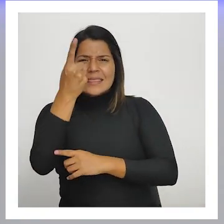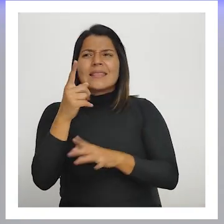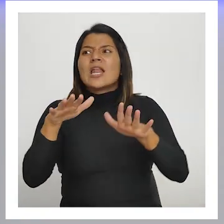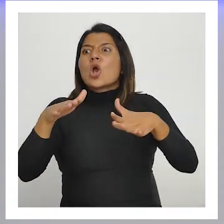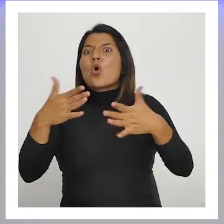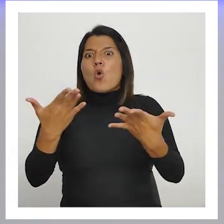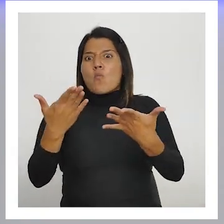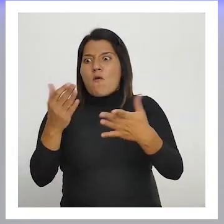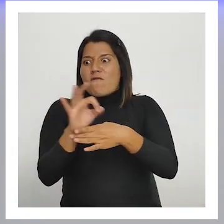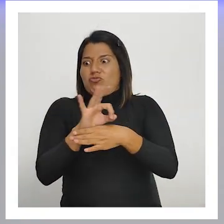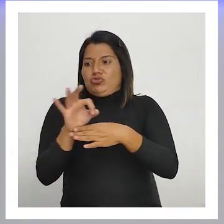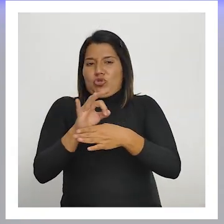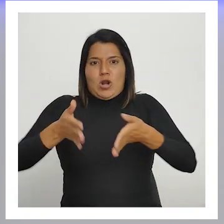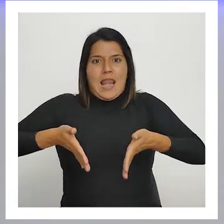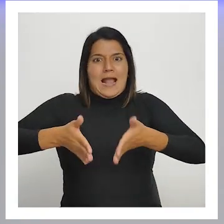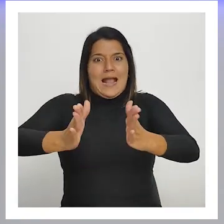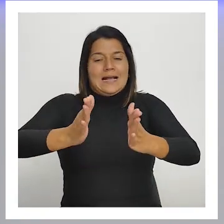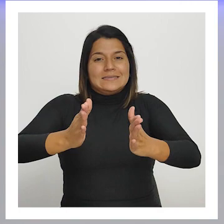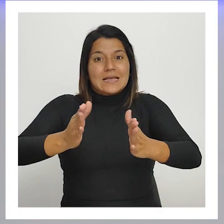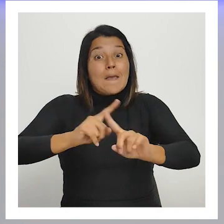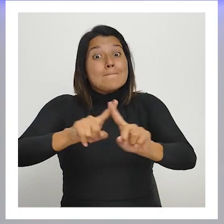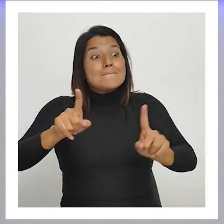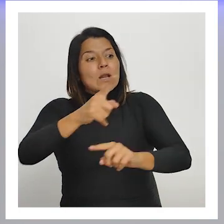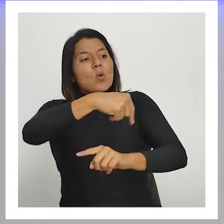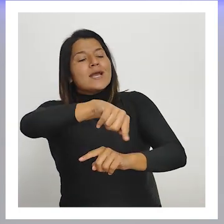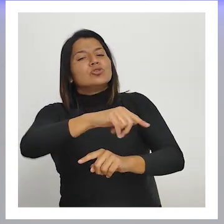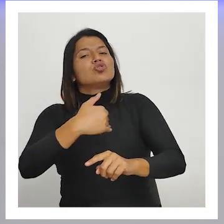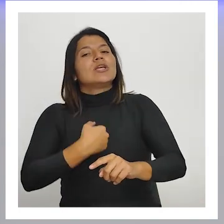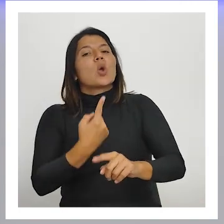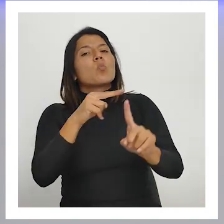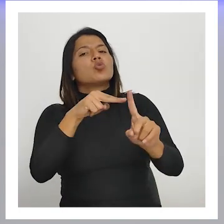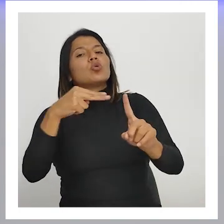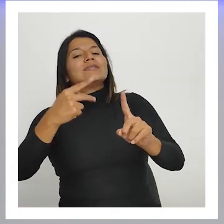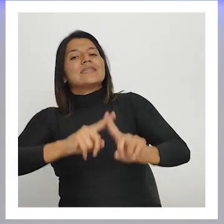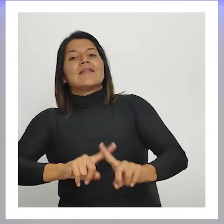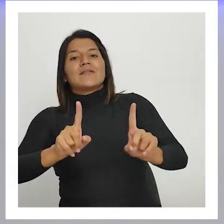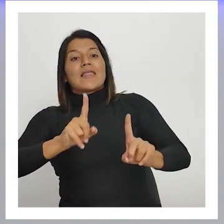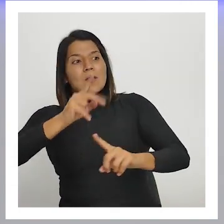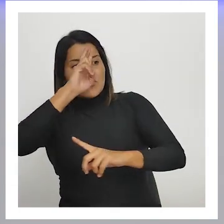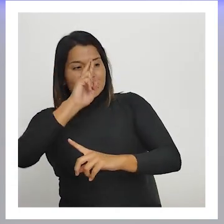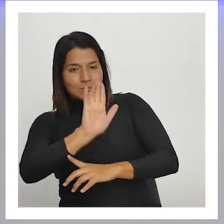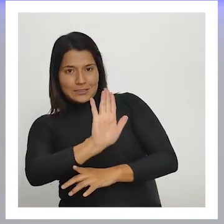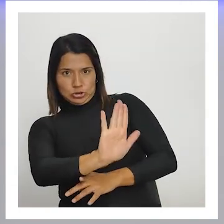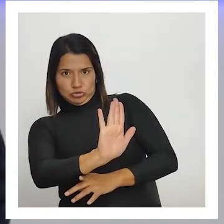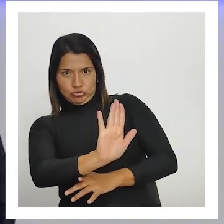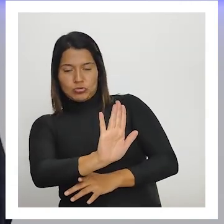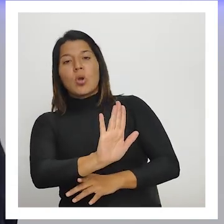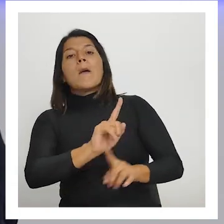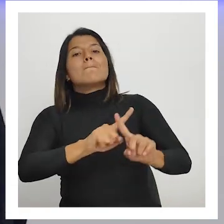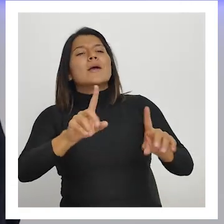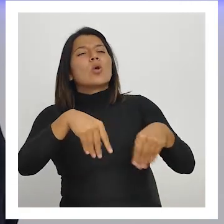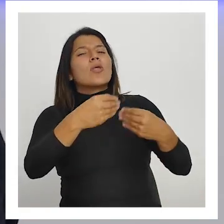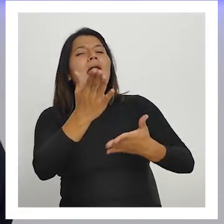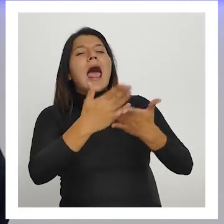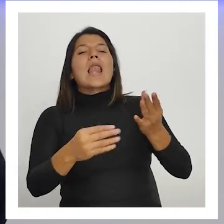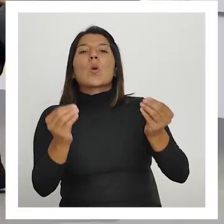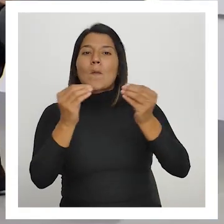de la calle, pero tiene una cosmovisión y necesitamos respetar esa línea, pero también darles algo más.